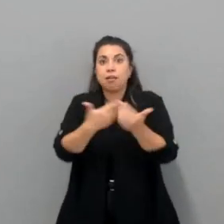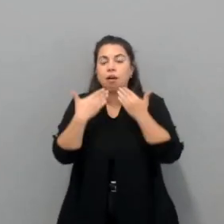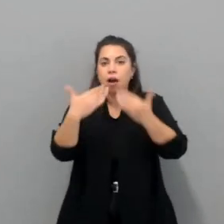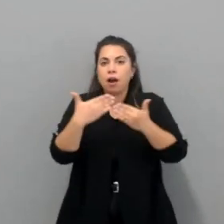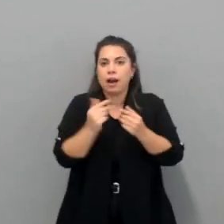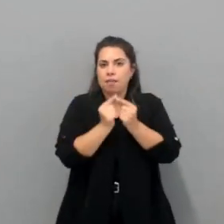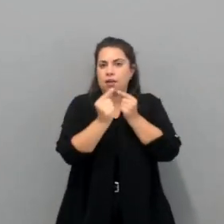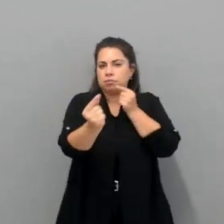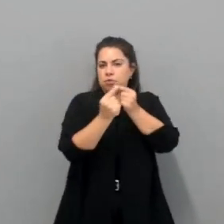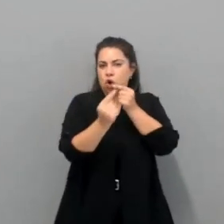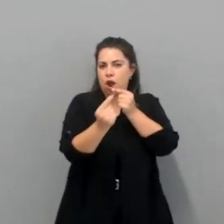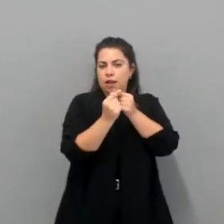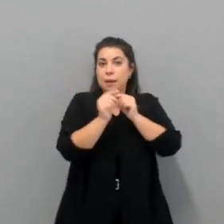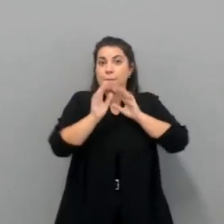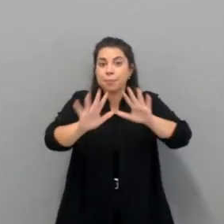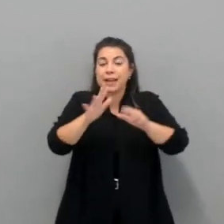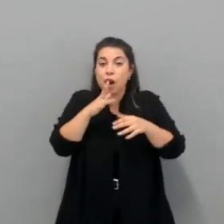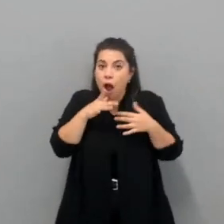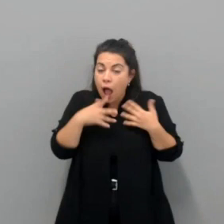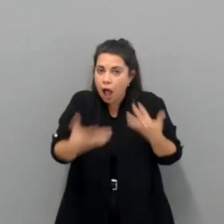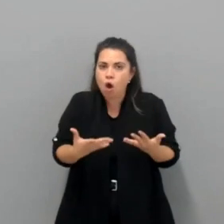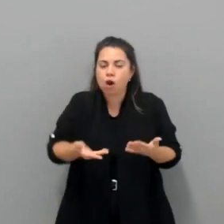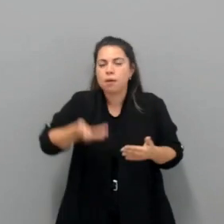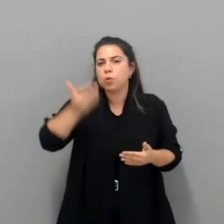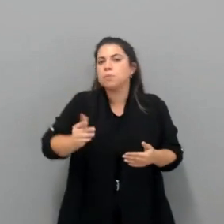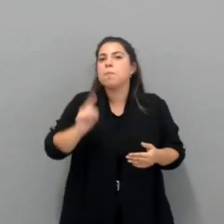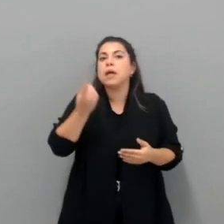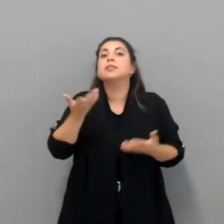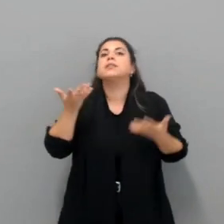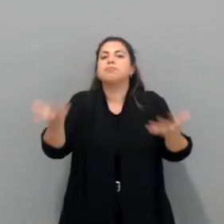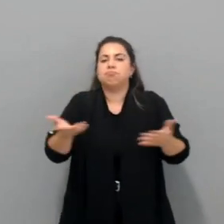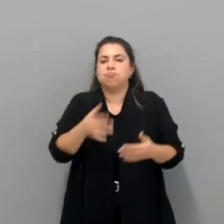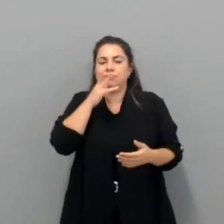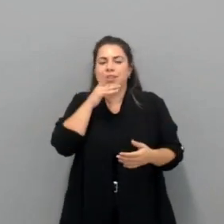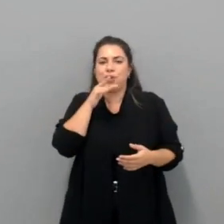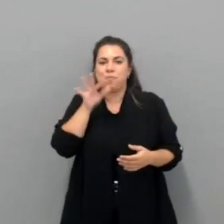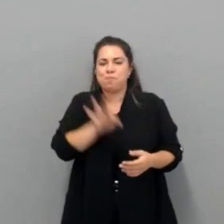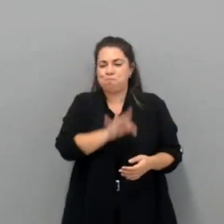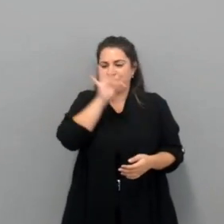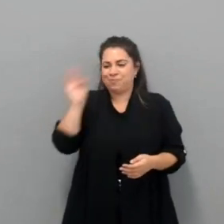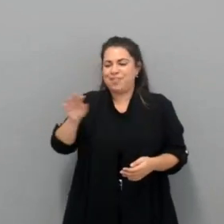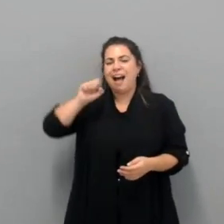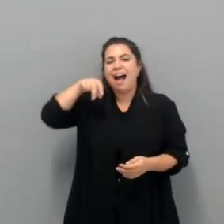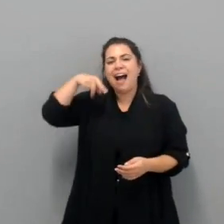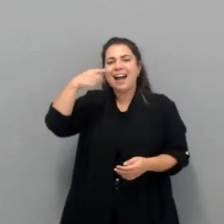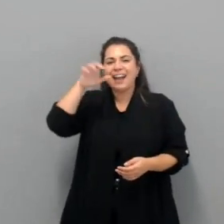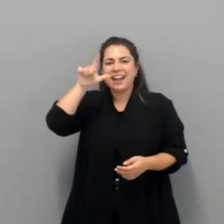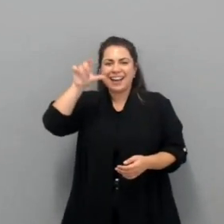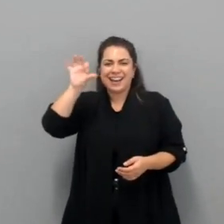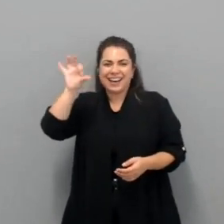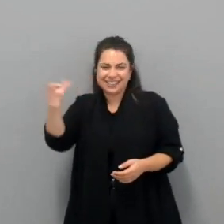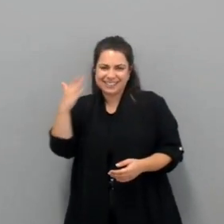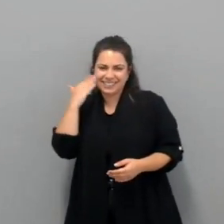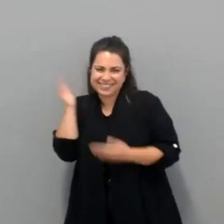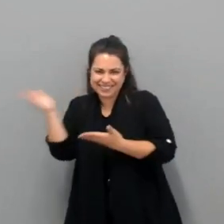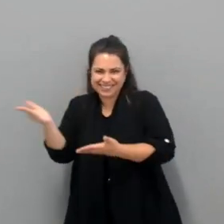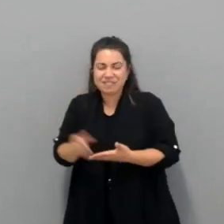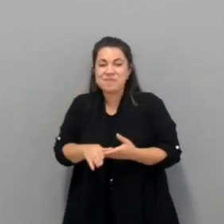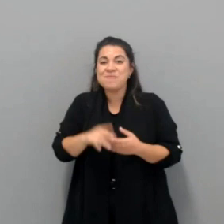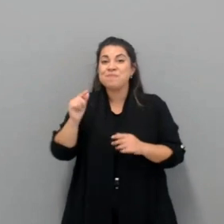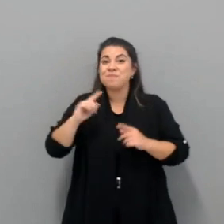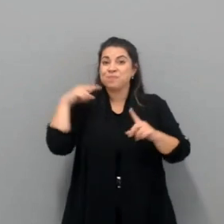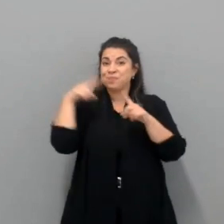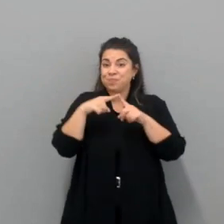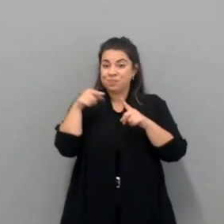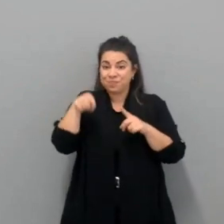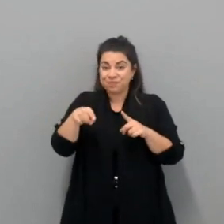streaming por ahora, pero ahora lo importante es que os dejo con mi querida Ángeles Blanco para dar comienzo